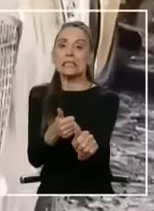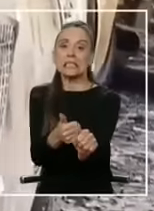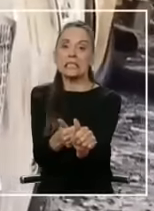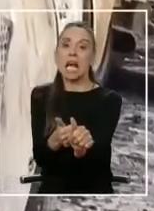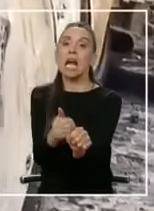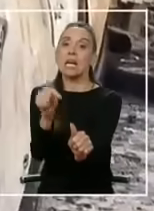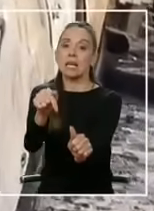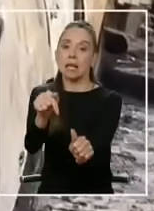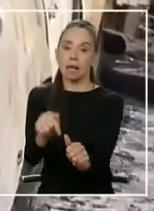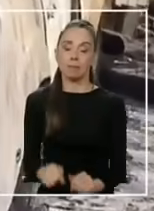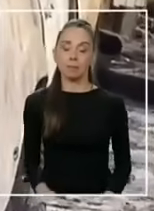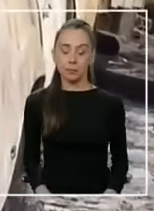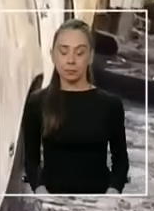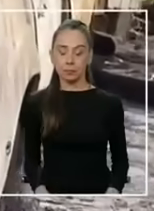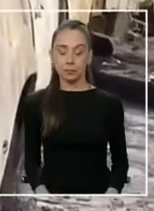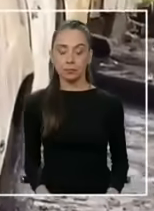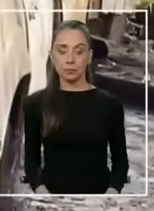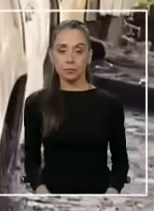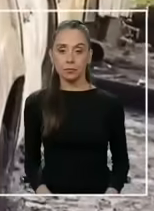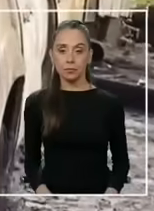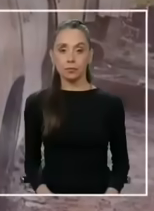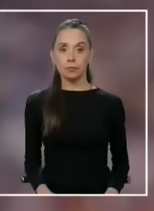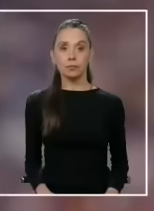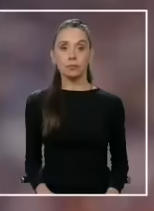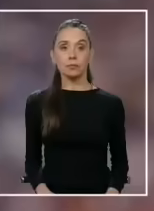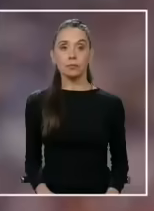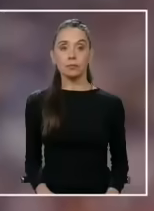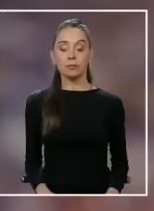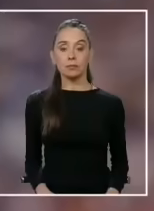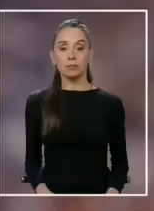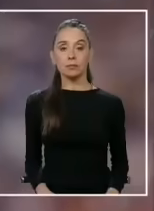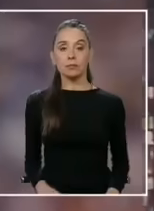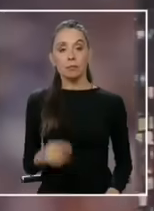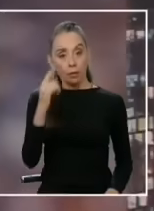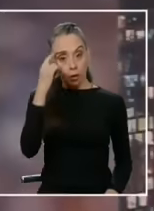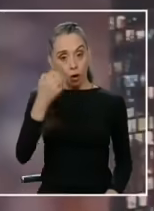Obviamente este caso nos hace...